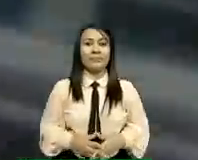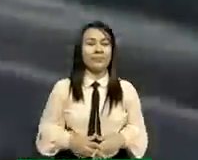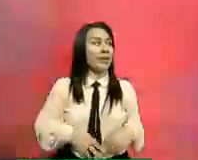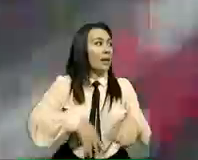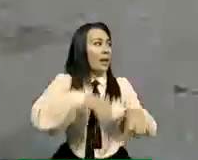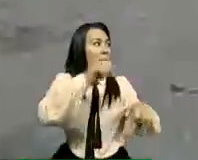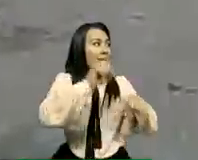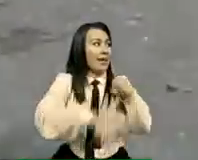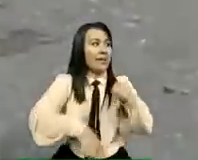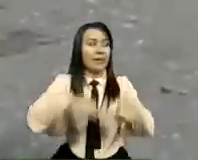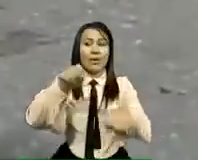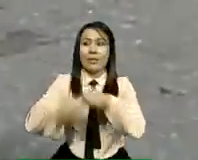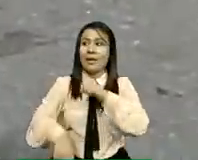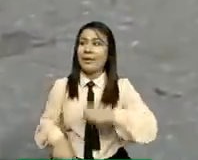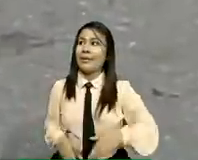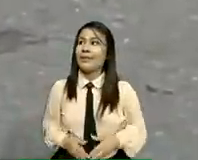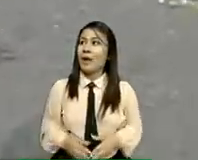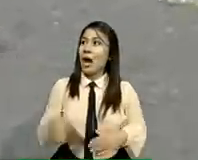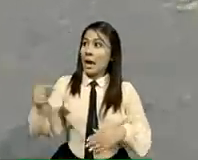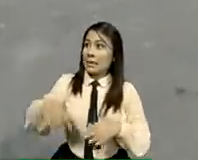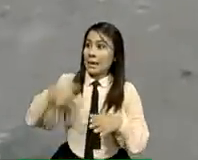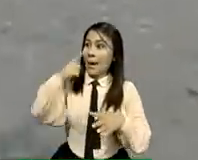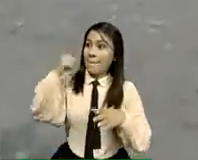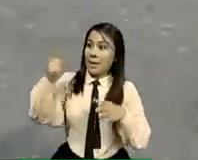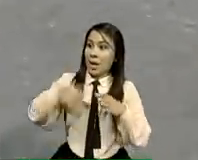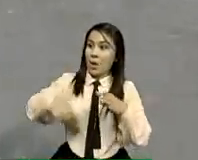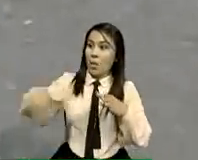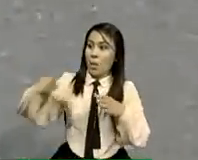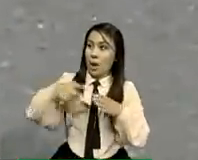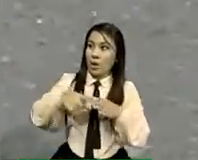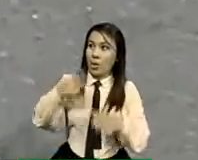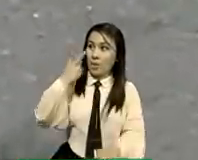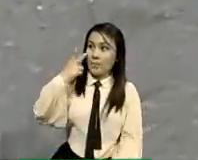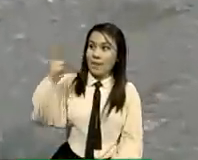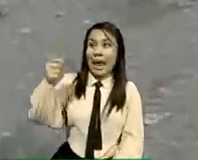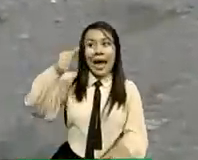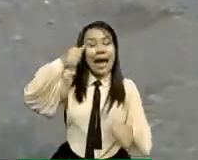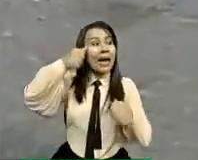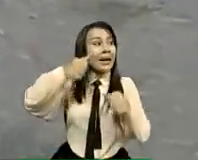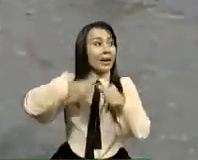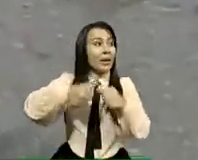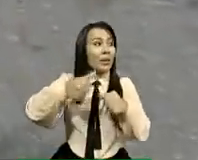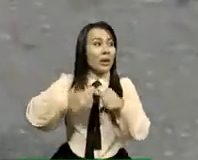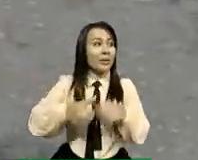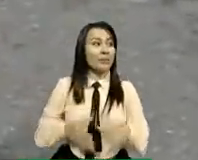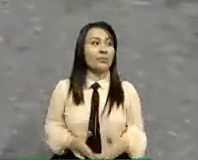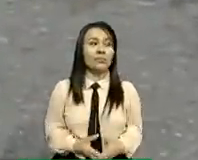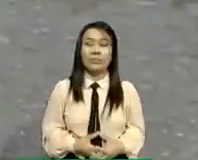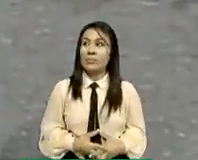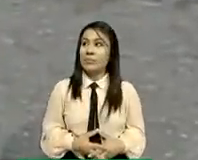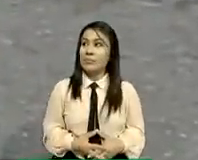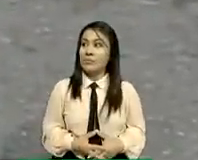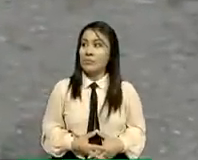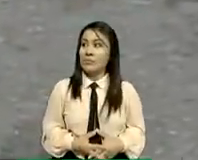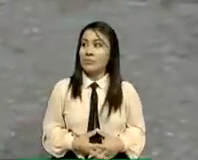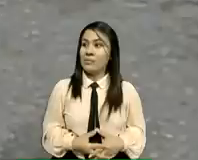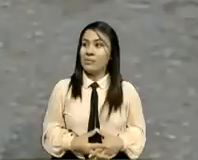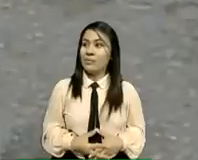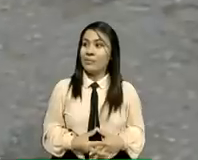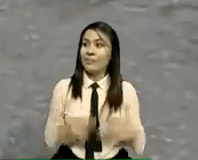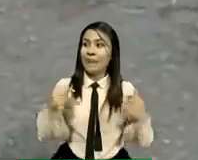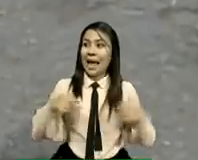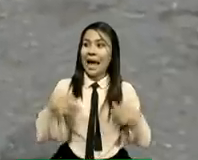daños, sobre todo a la calzada en este sector. Recordemos que la calle Vélez es una vía que actualmente